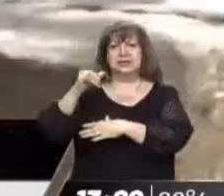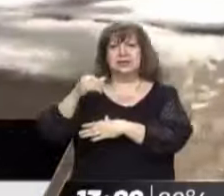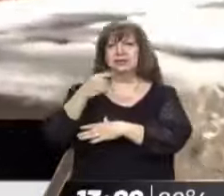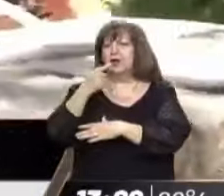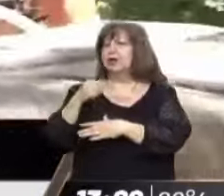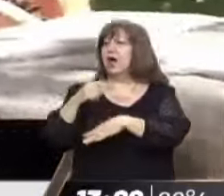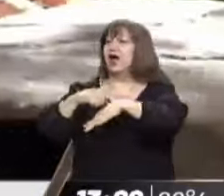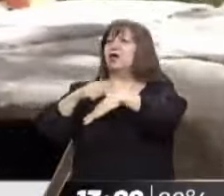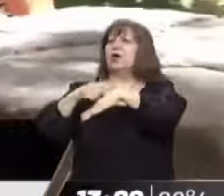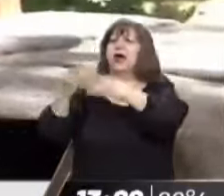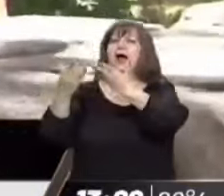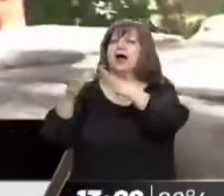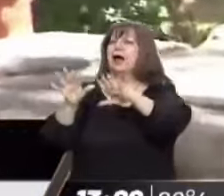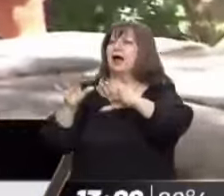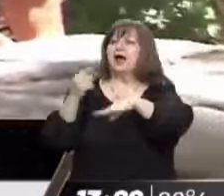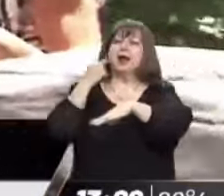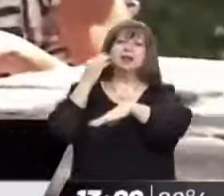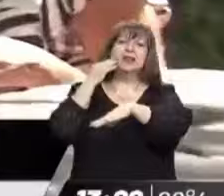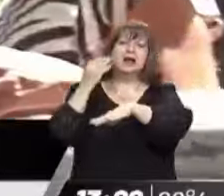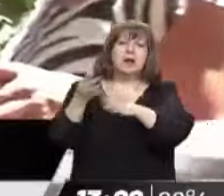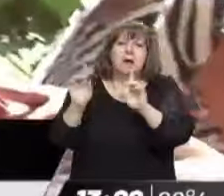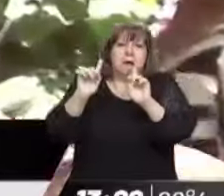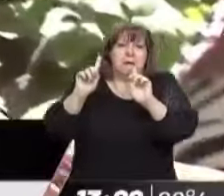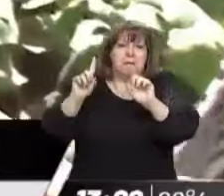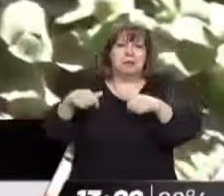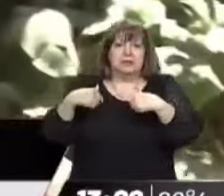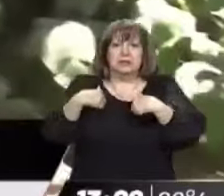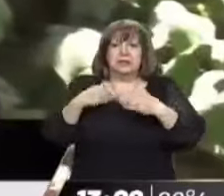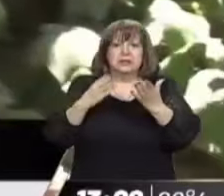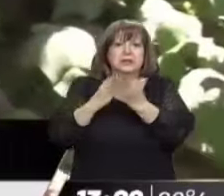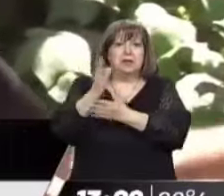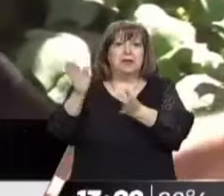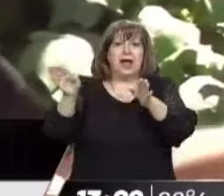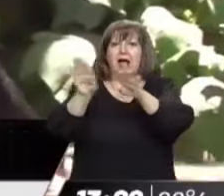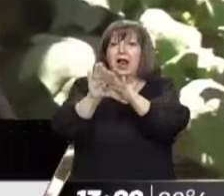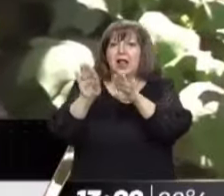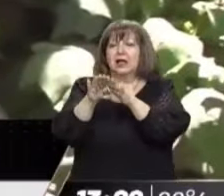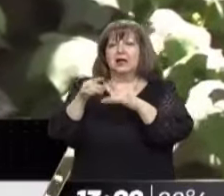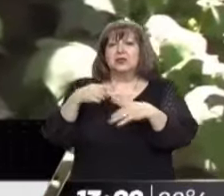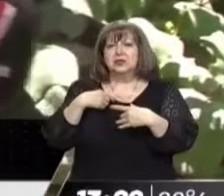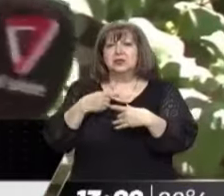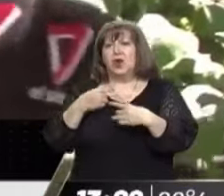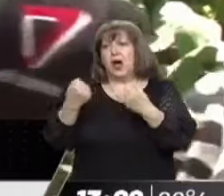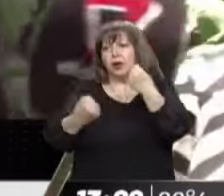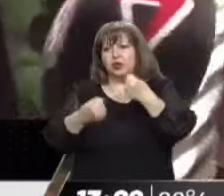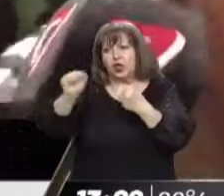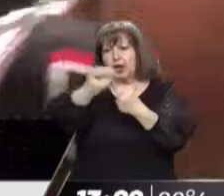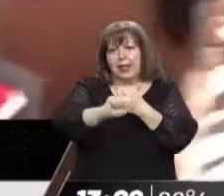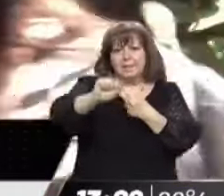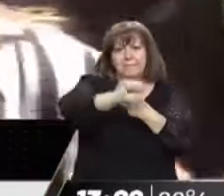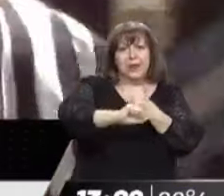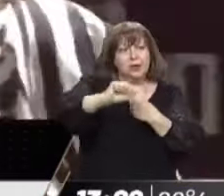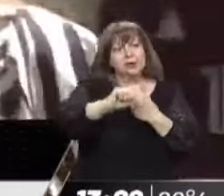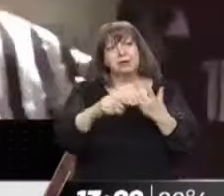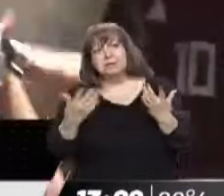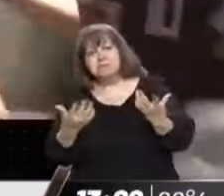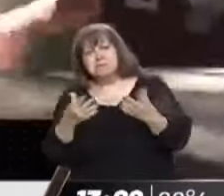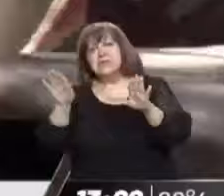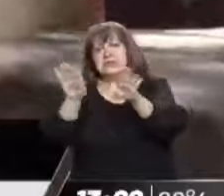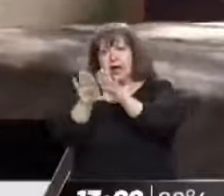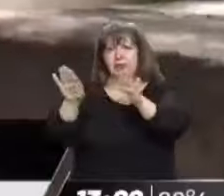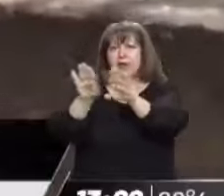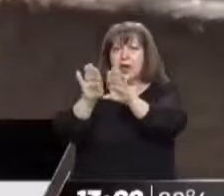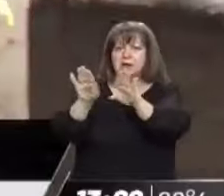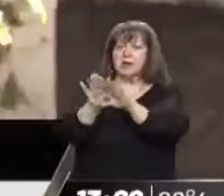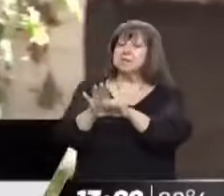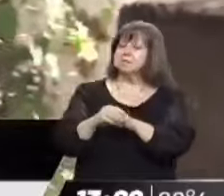qué hora abren en la tarde? La verdad que desconozco, porque siempre lo veo cerrado cuando vengo en la mañana a lavar los vehículos. Claro, sí, nos parecía porque siempre normalmente estas